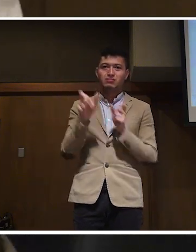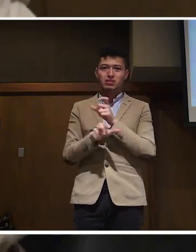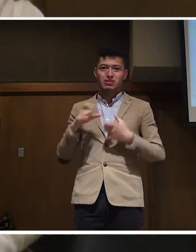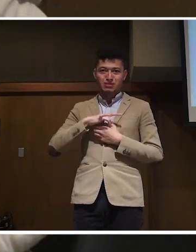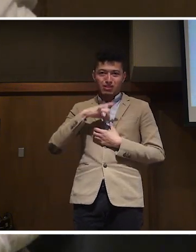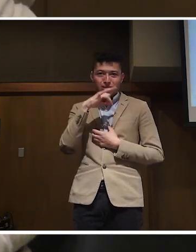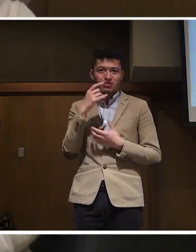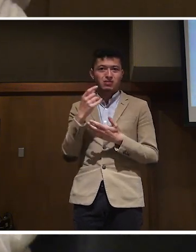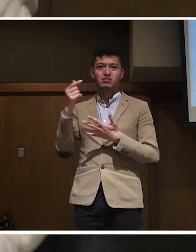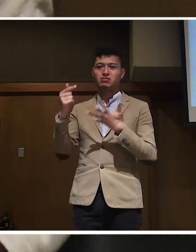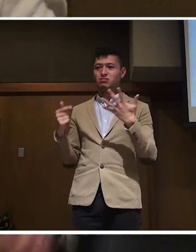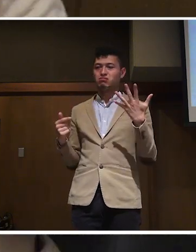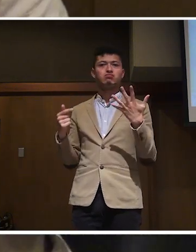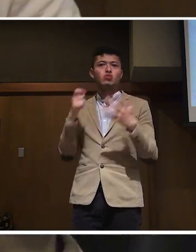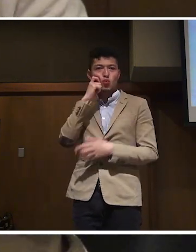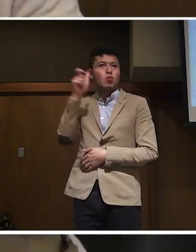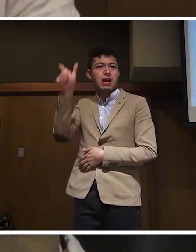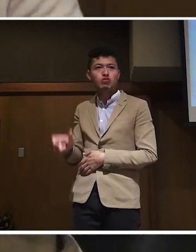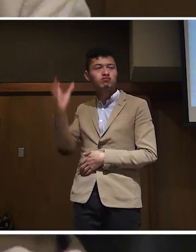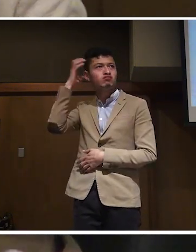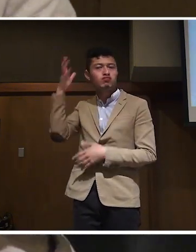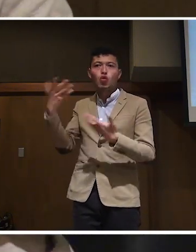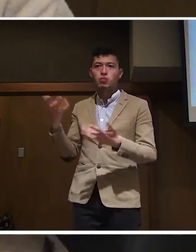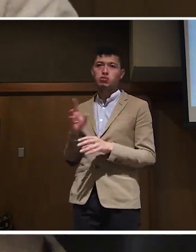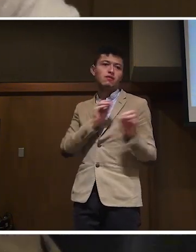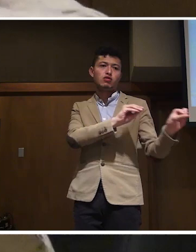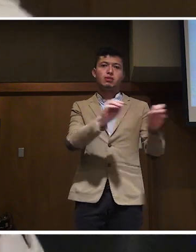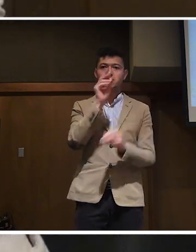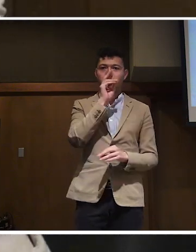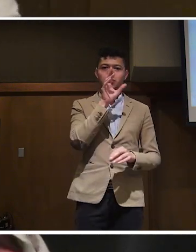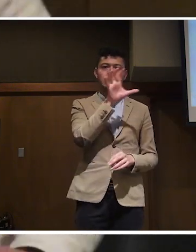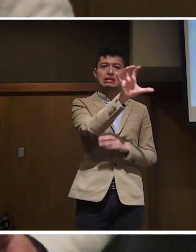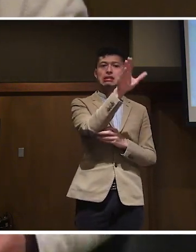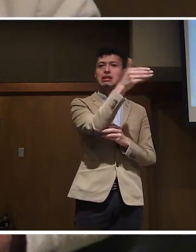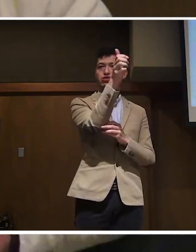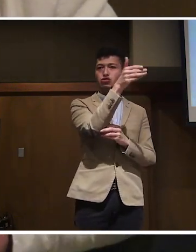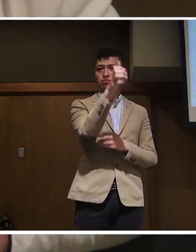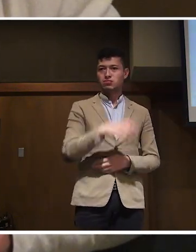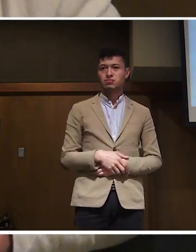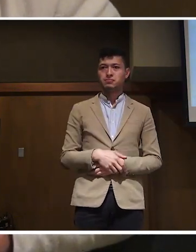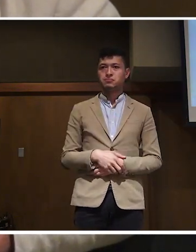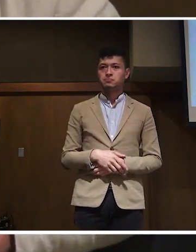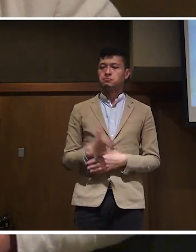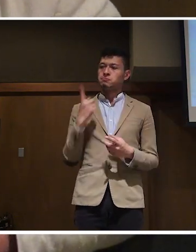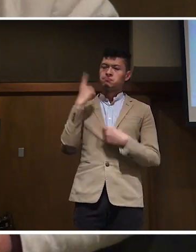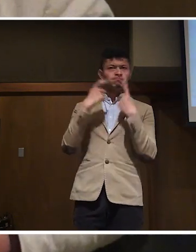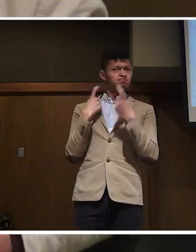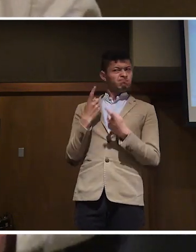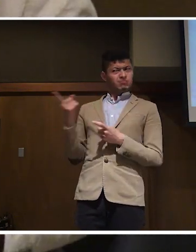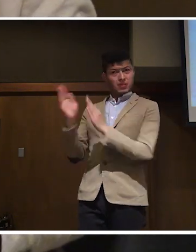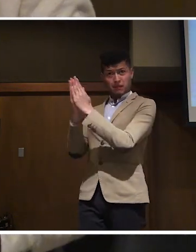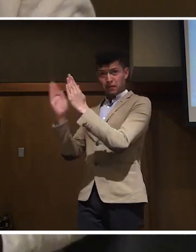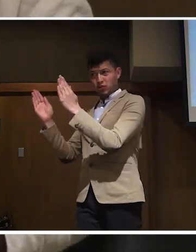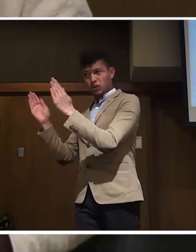no mencionan la formación de nación, pero uno diría todos estos componentes contribuyen a eso que